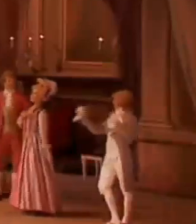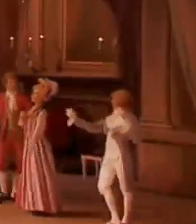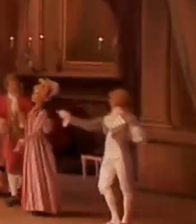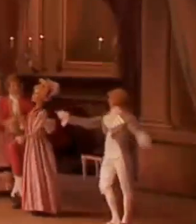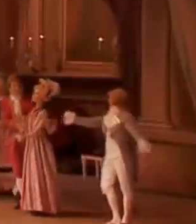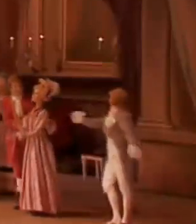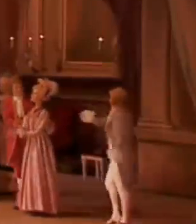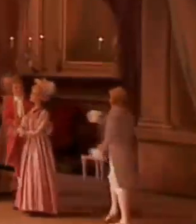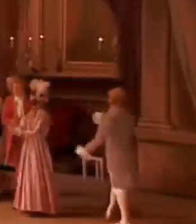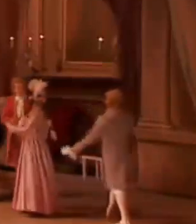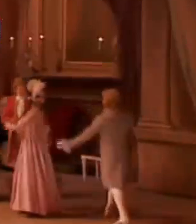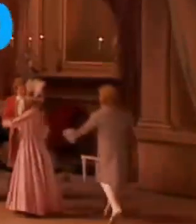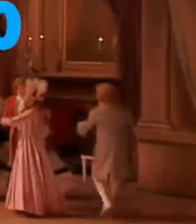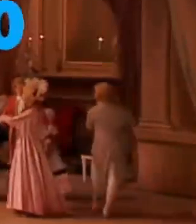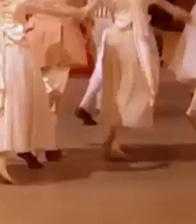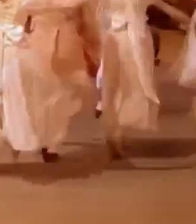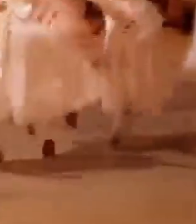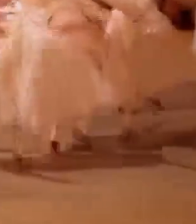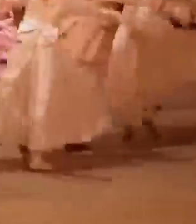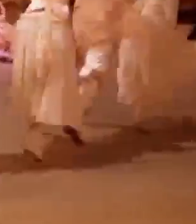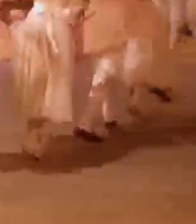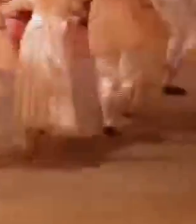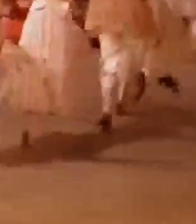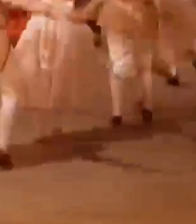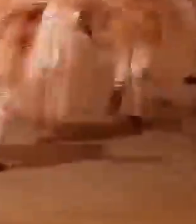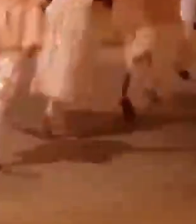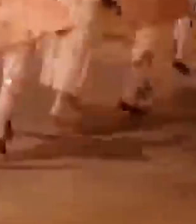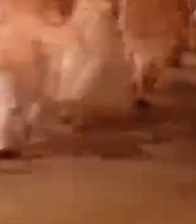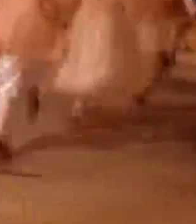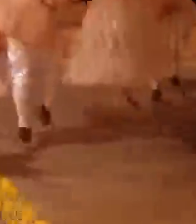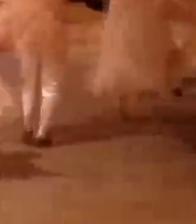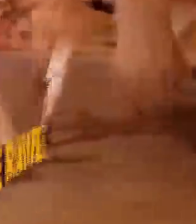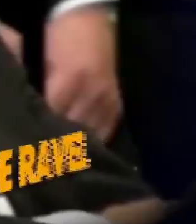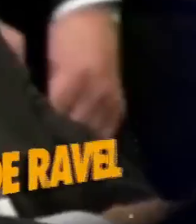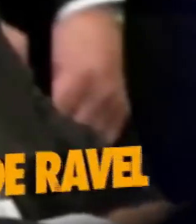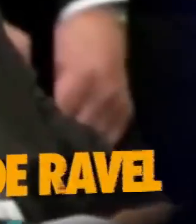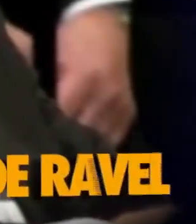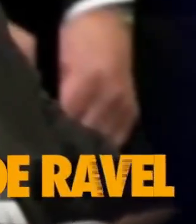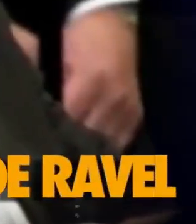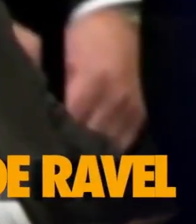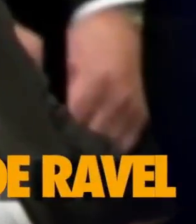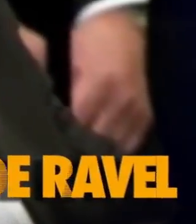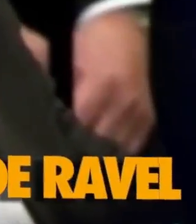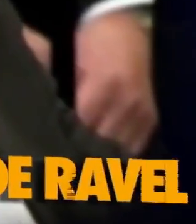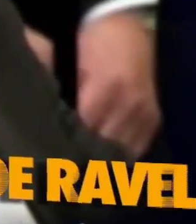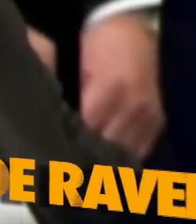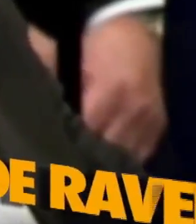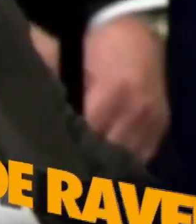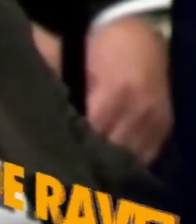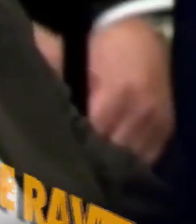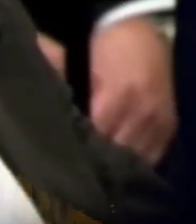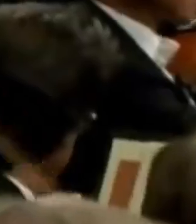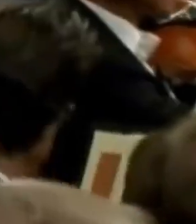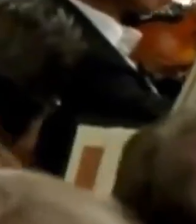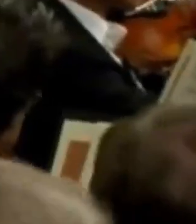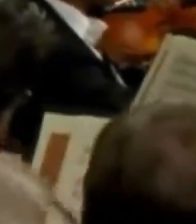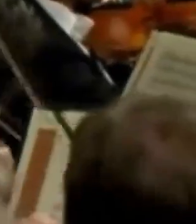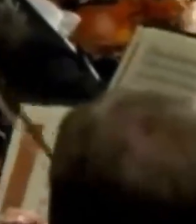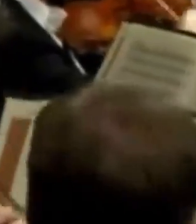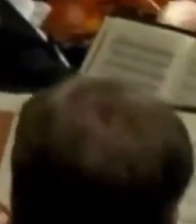emociones, comportamiento y desarrollo cognitivo. El bolero de Ravel es una pieza musical casi hipnotizante.